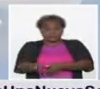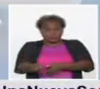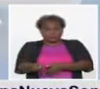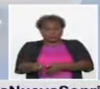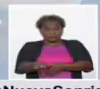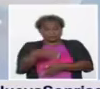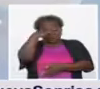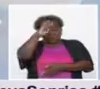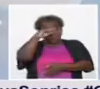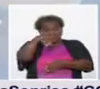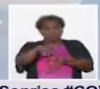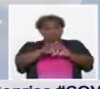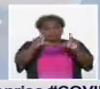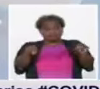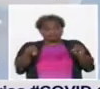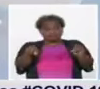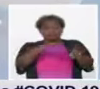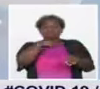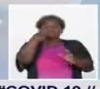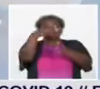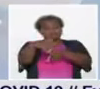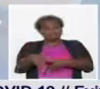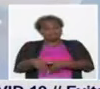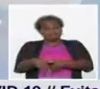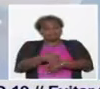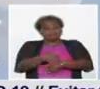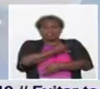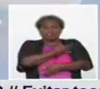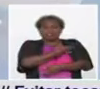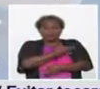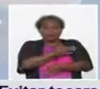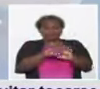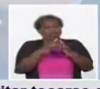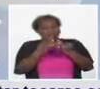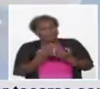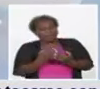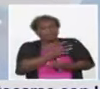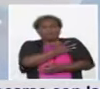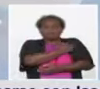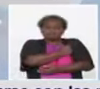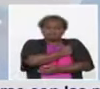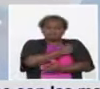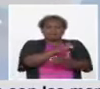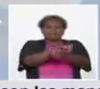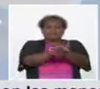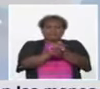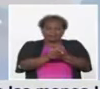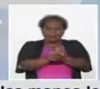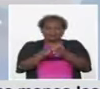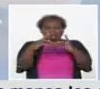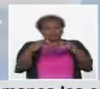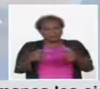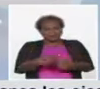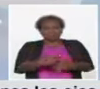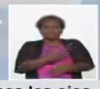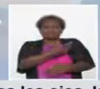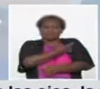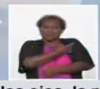país. Reiteramos nuestras condolencias a los familiares y amistades de estas